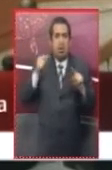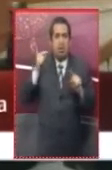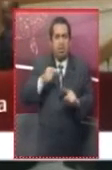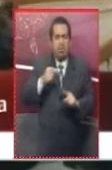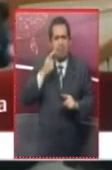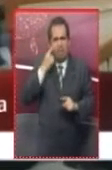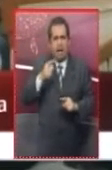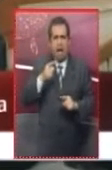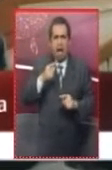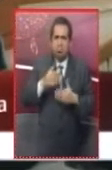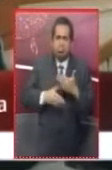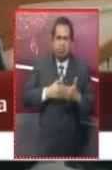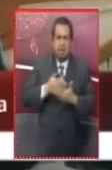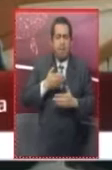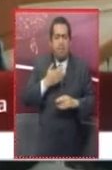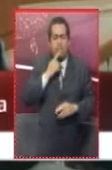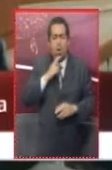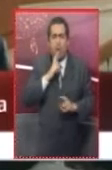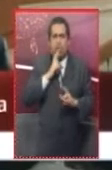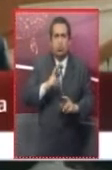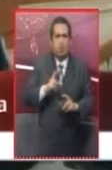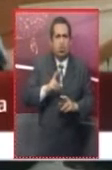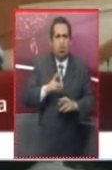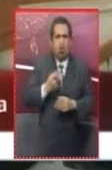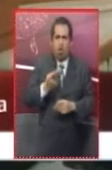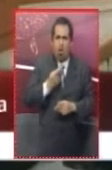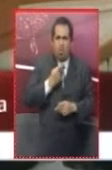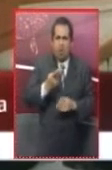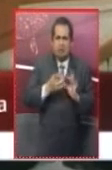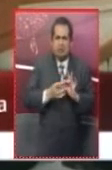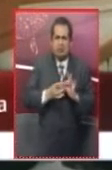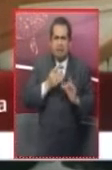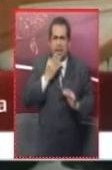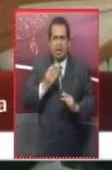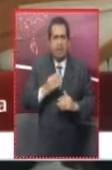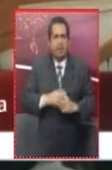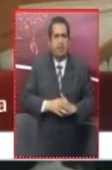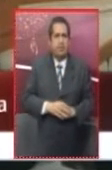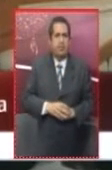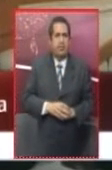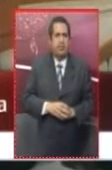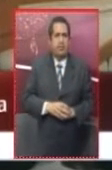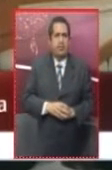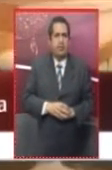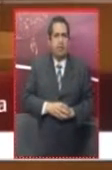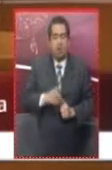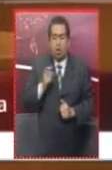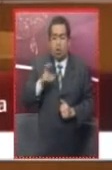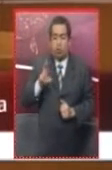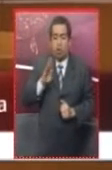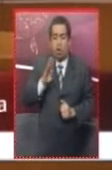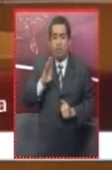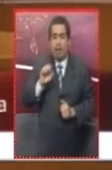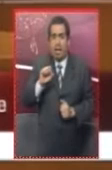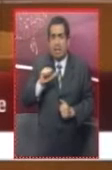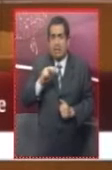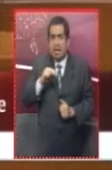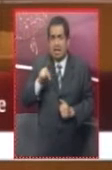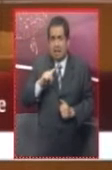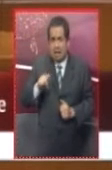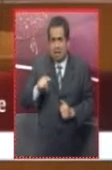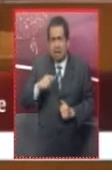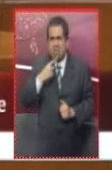estratégica para generar resultados compartidos por ambos países. En el doctor Basáñez encontramos